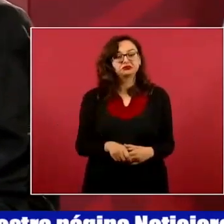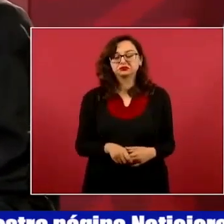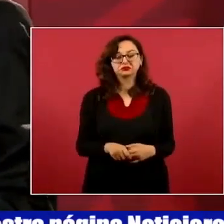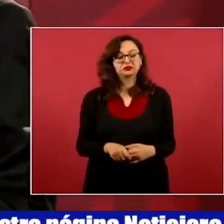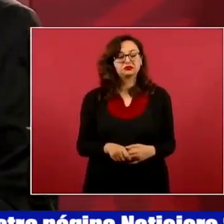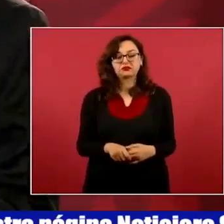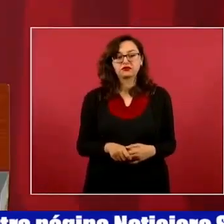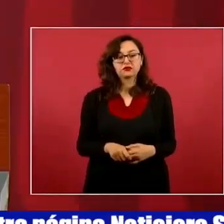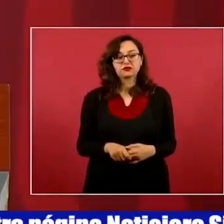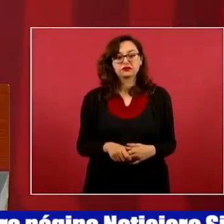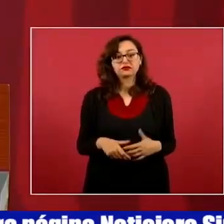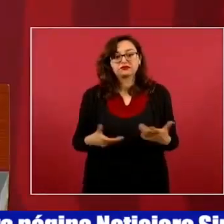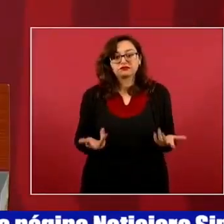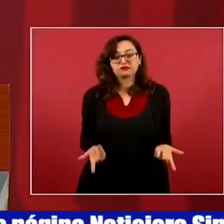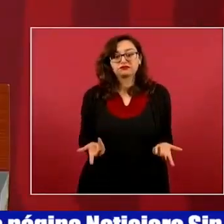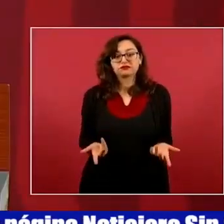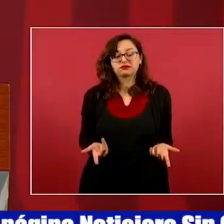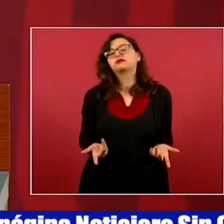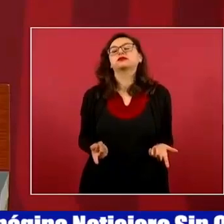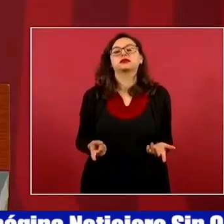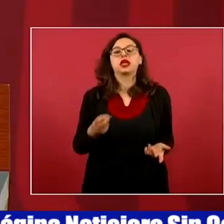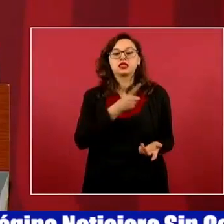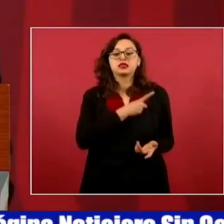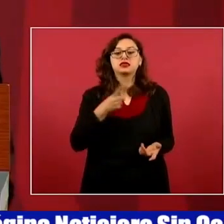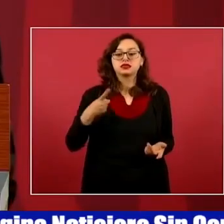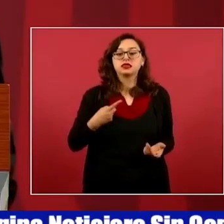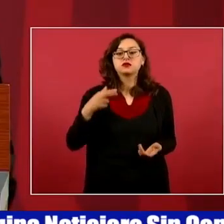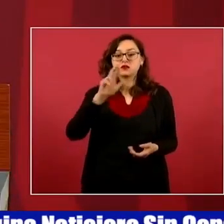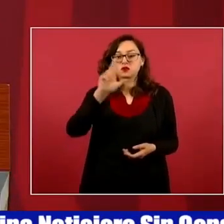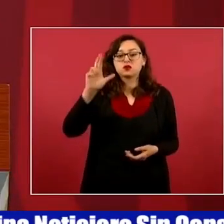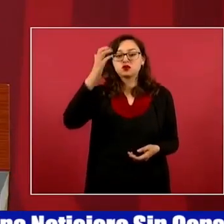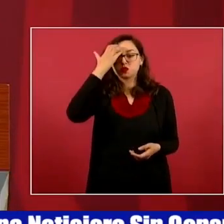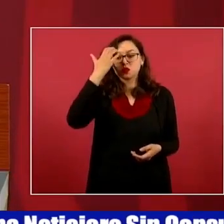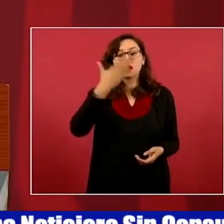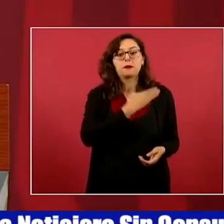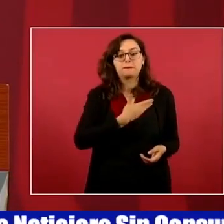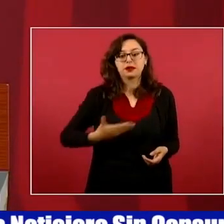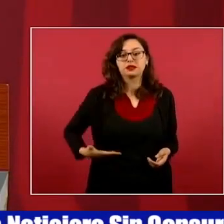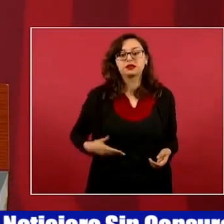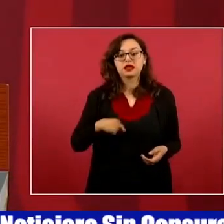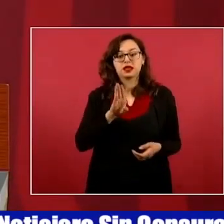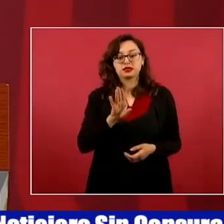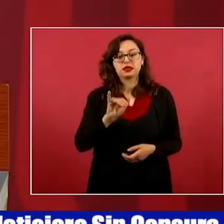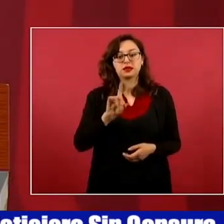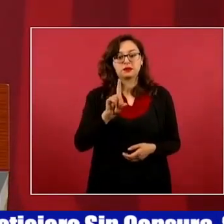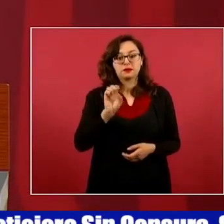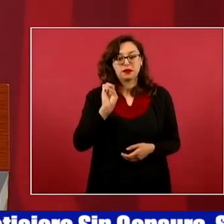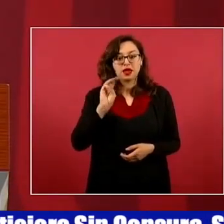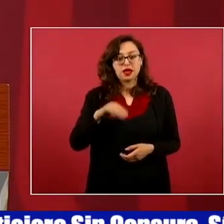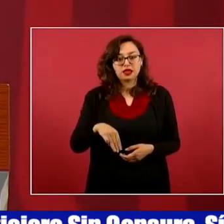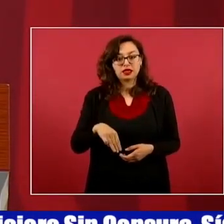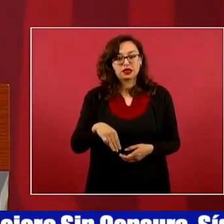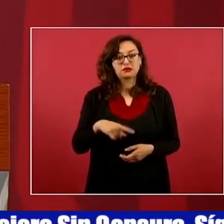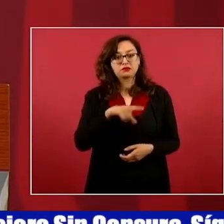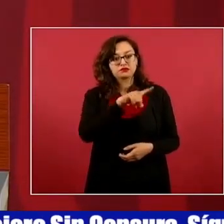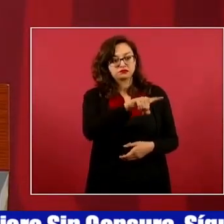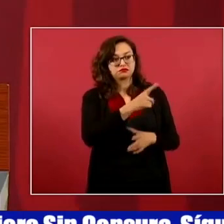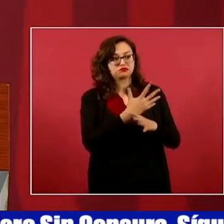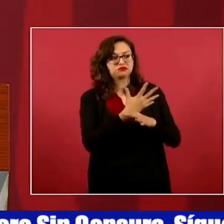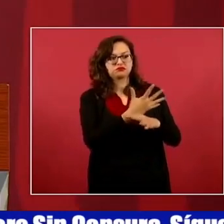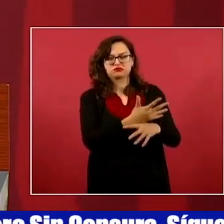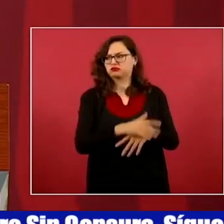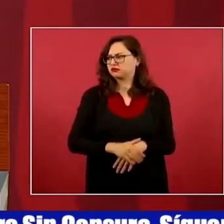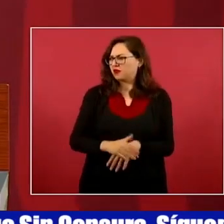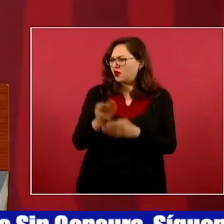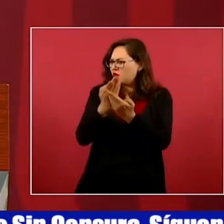Y le tengo que reconocer al presidente Biden, que dijo no se